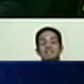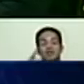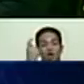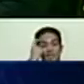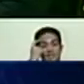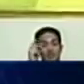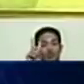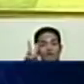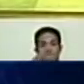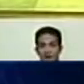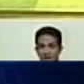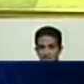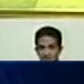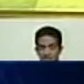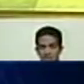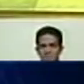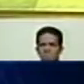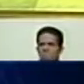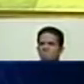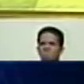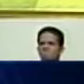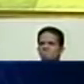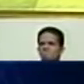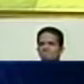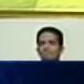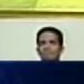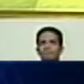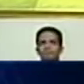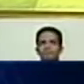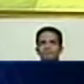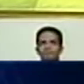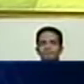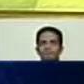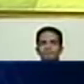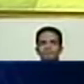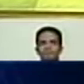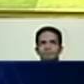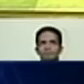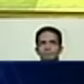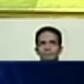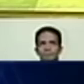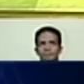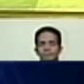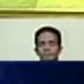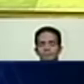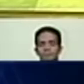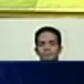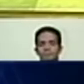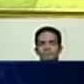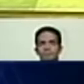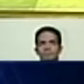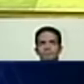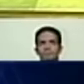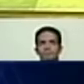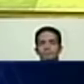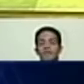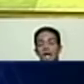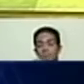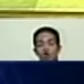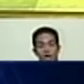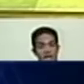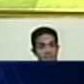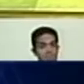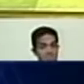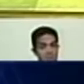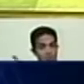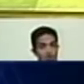para ir generando a solicitud del encargado de negocio y de sus